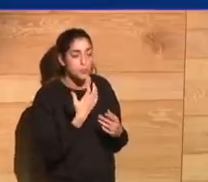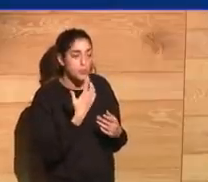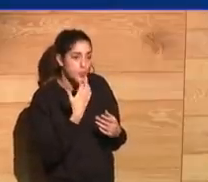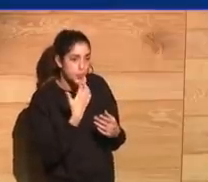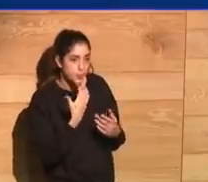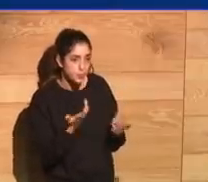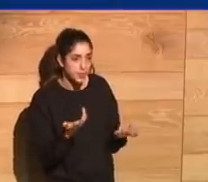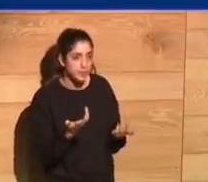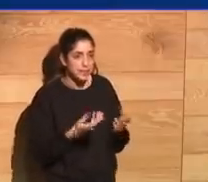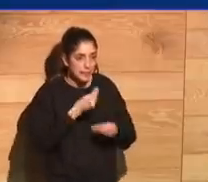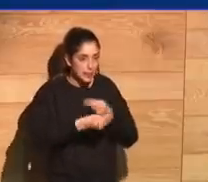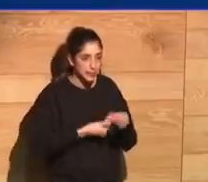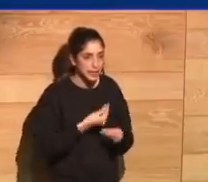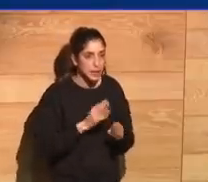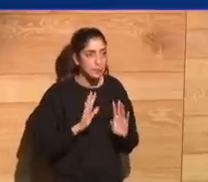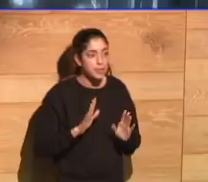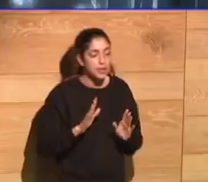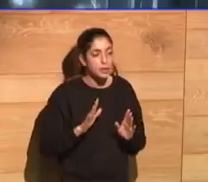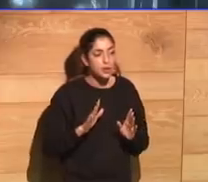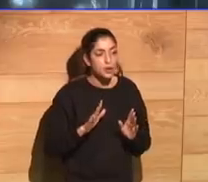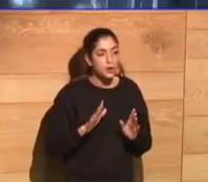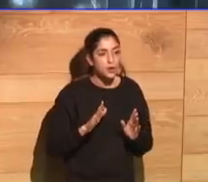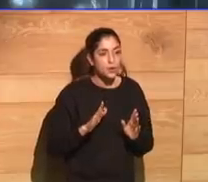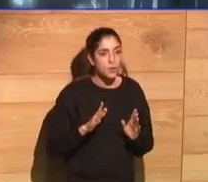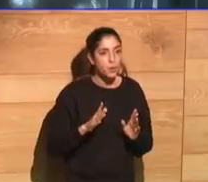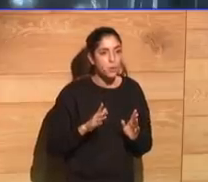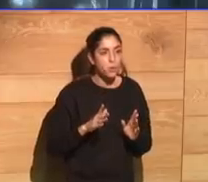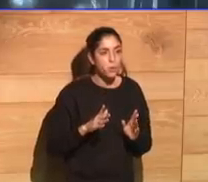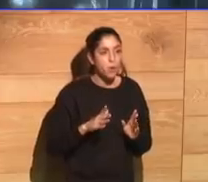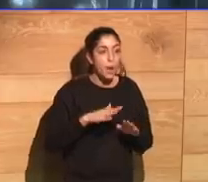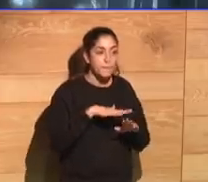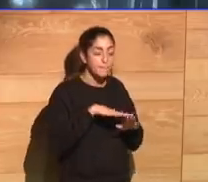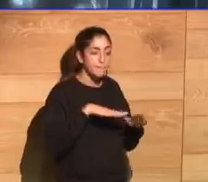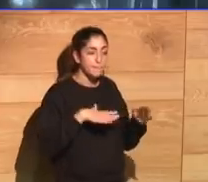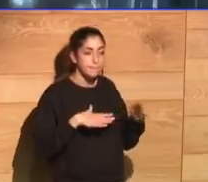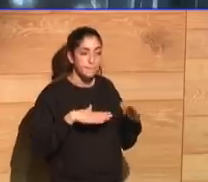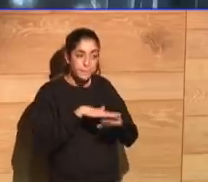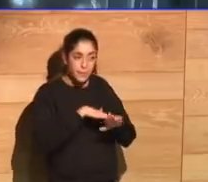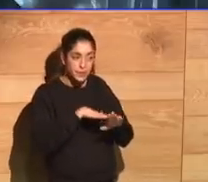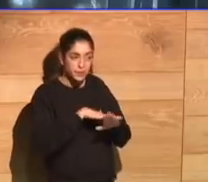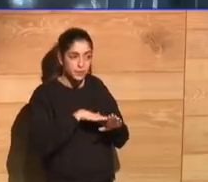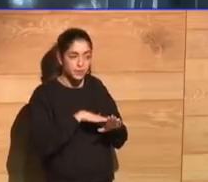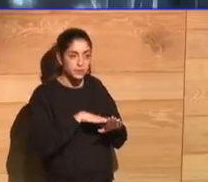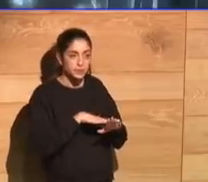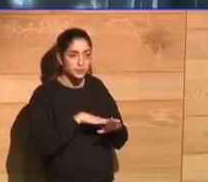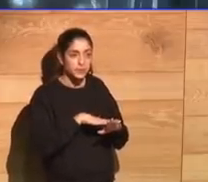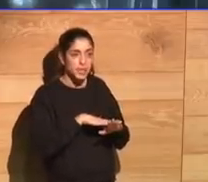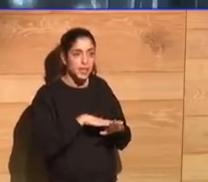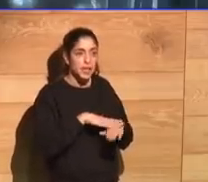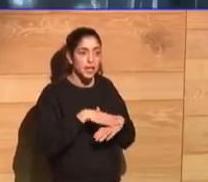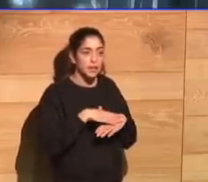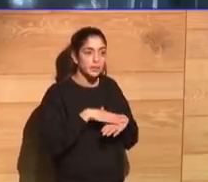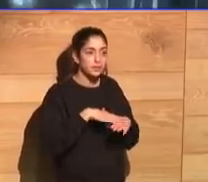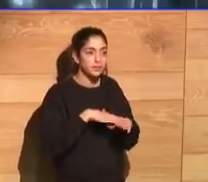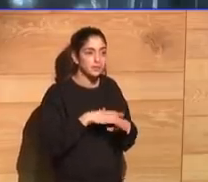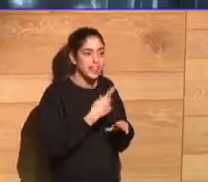Sí. Pero para que veáis hasta qué punto eso trasluce y... ¿Me perdonas, Juan? Te perdono. Se lleva a la pantalla... Dime